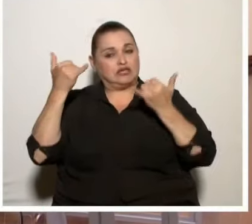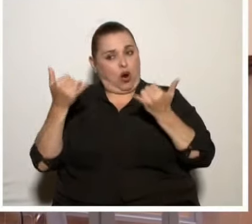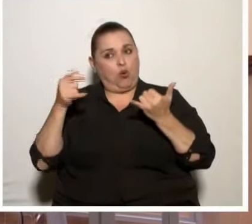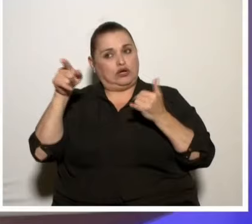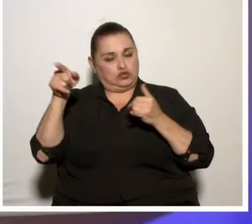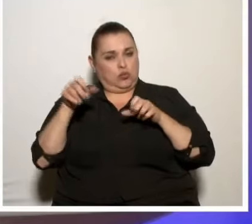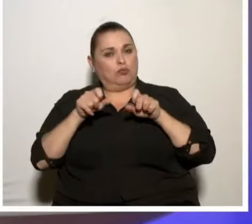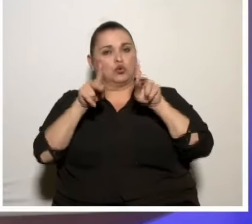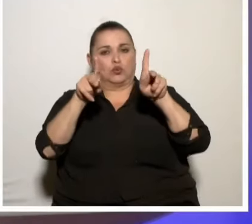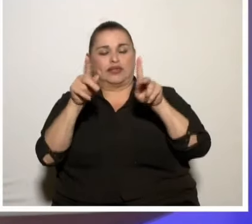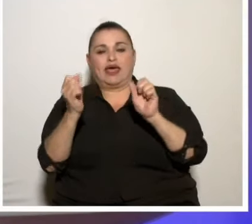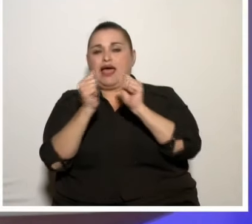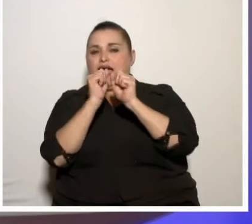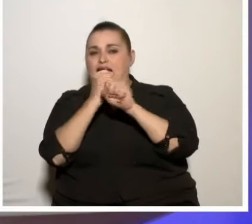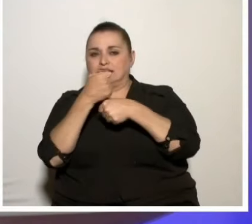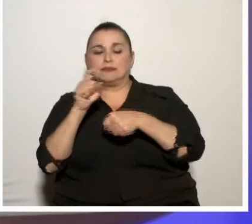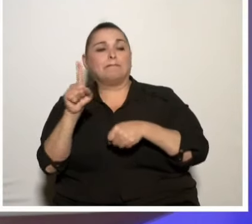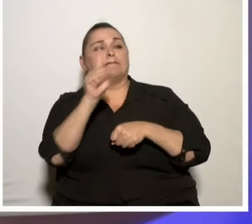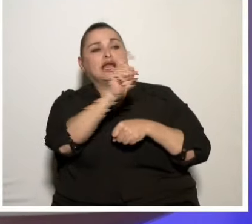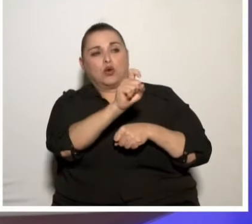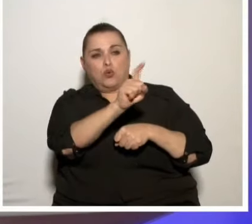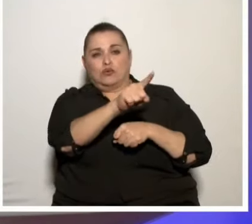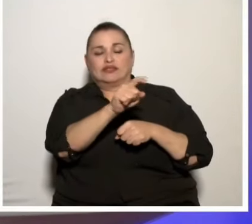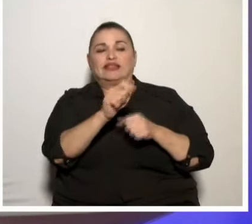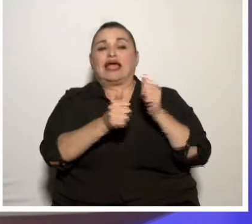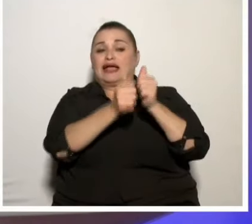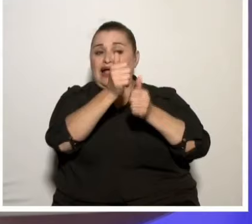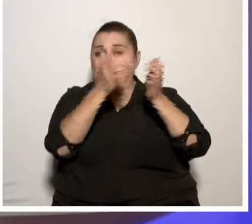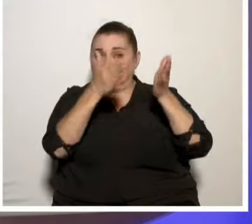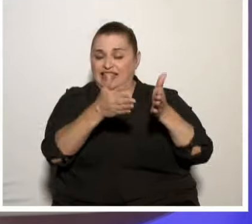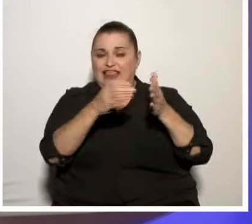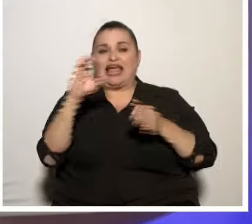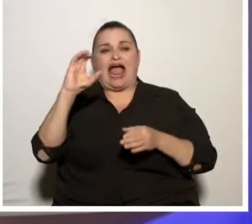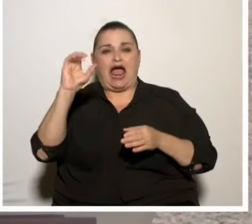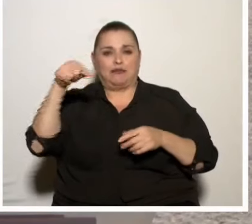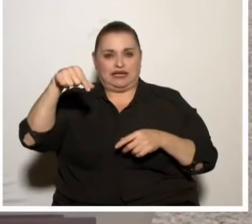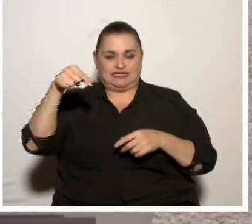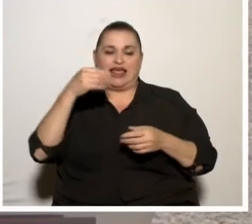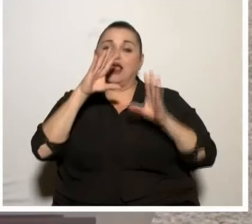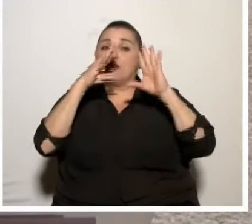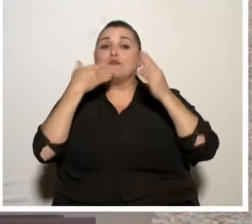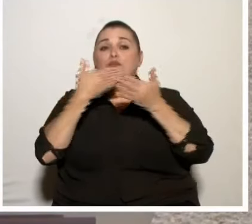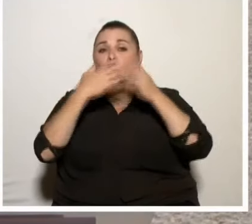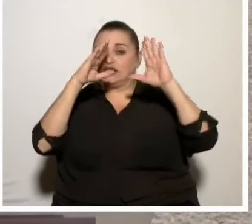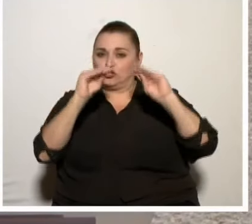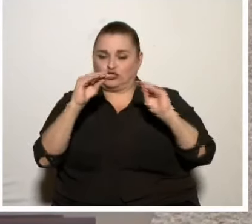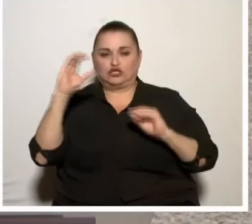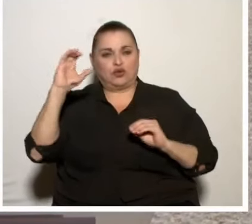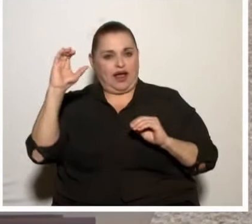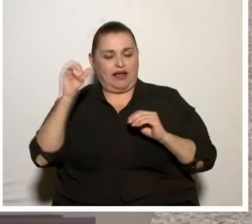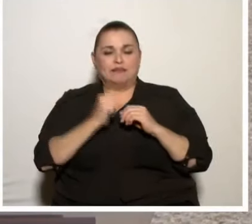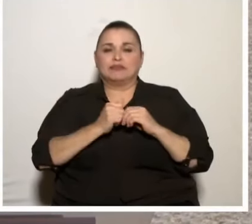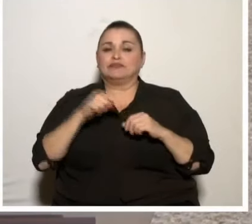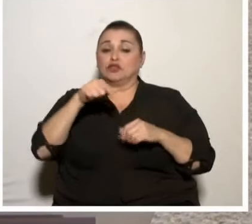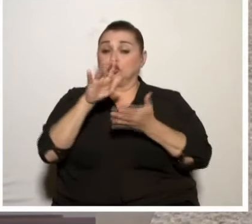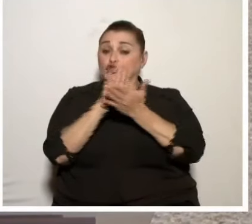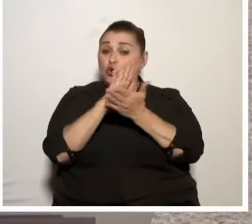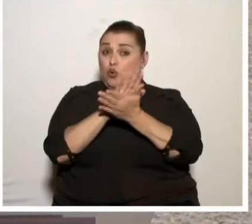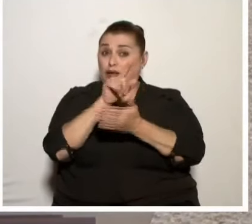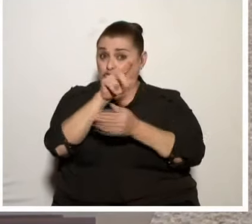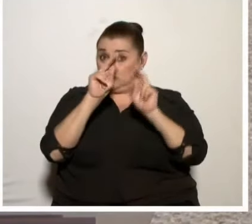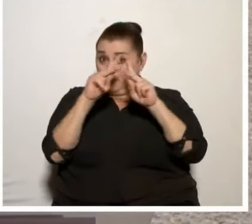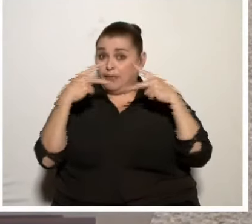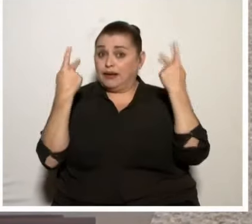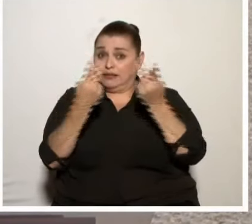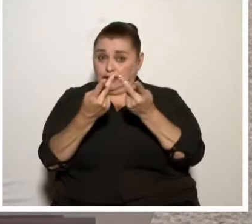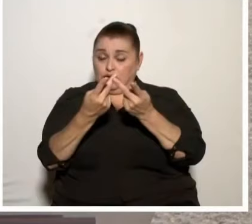su oportunidad de hacerle una pregunta a la candidata Carmen Quesada. Buenas noches, doña Carmen. En los documentos de su